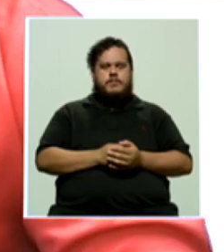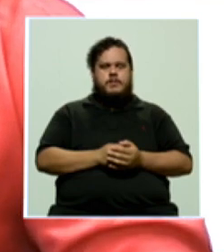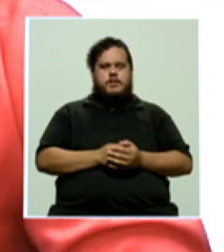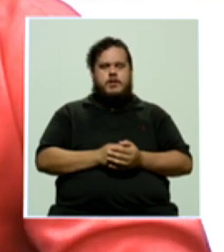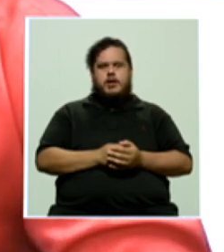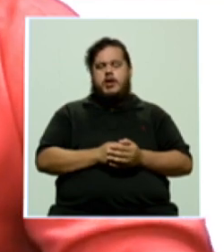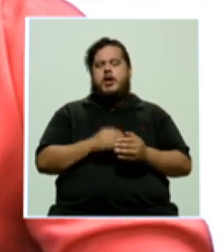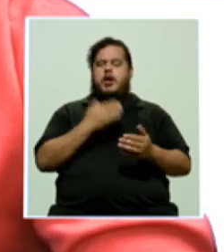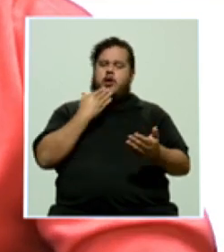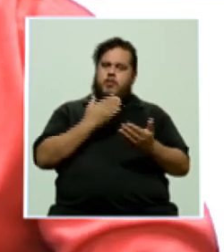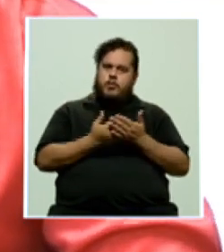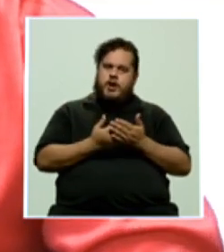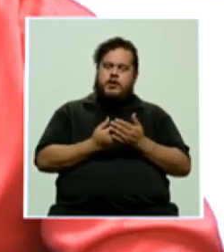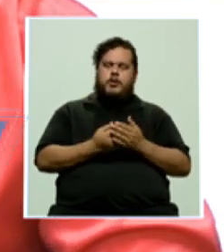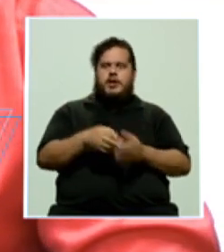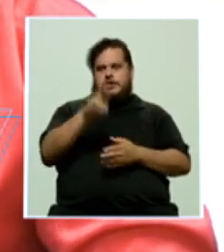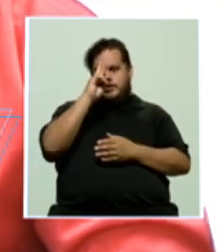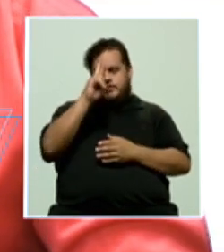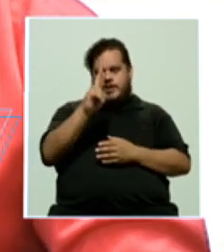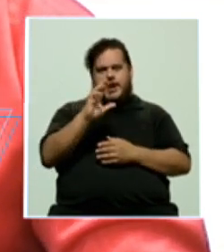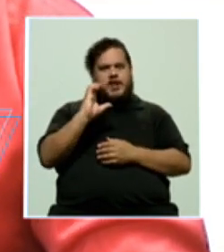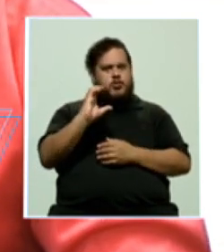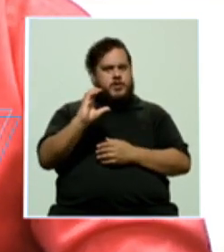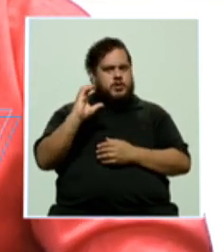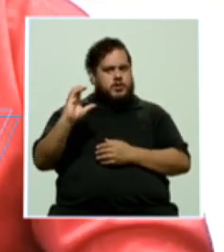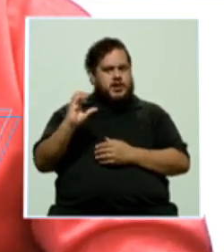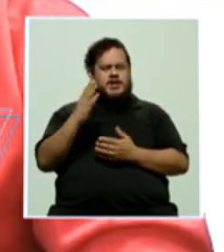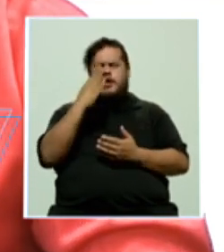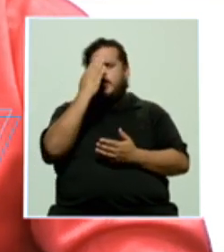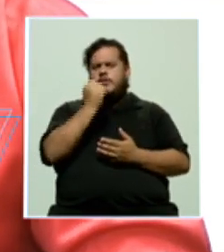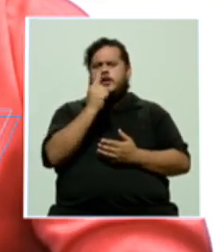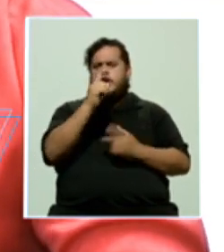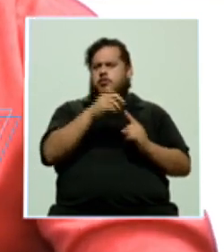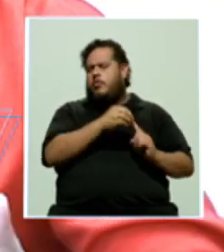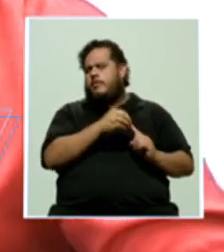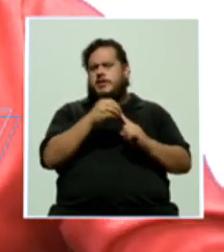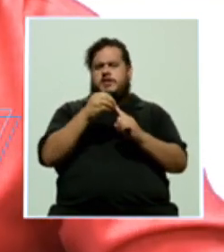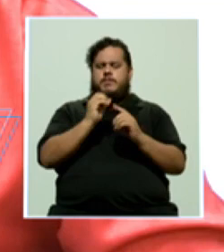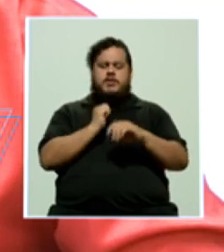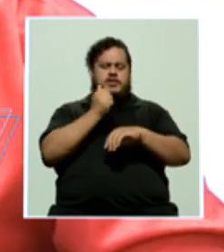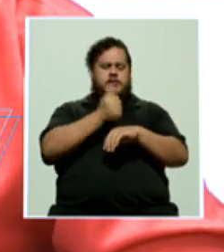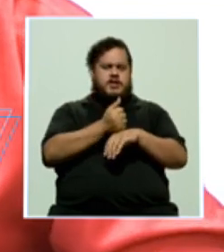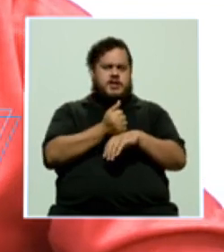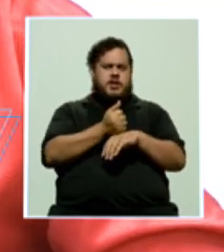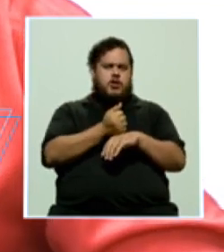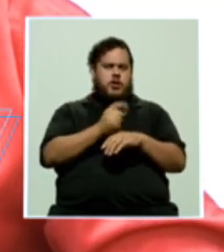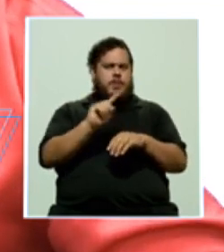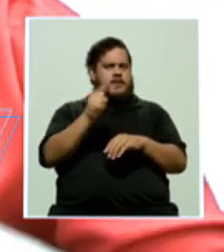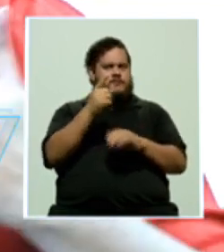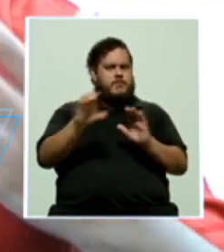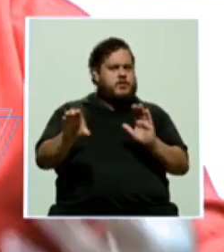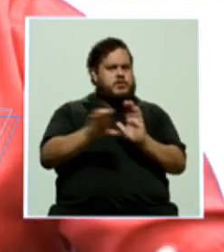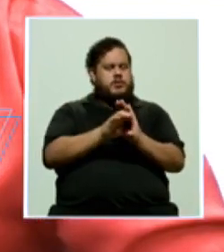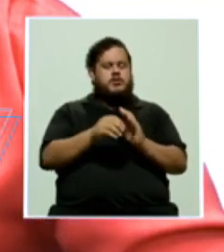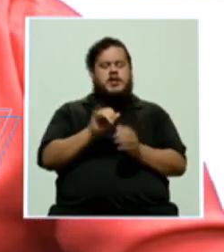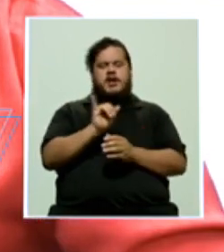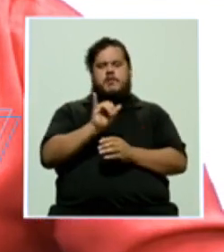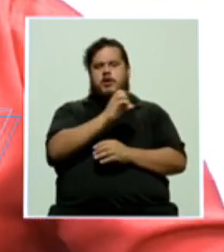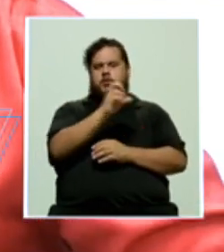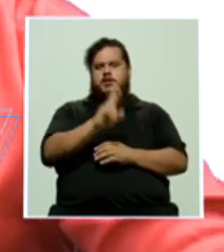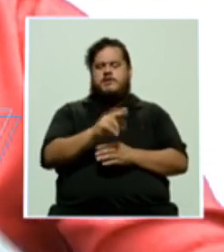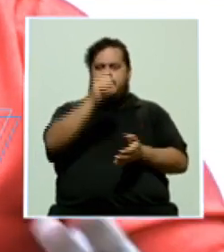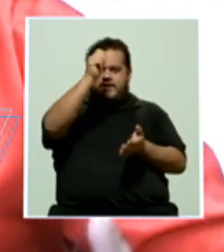En este caso se respetan las convenciones colectivas por ser un principio establecido constitucionalmente. Además, Costa Rica ha